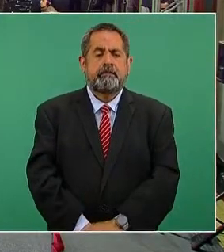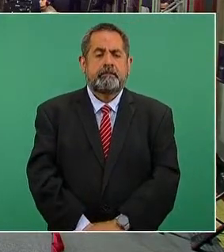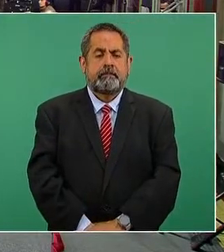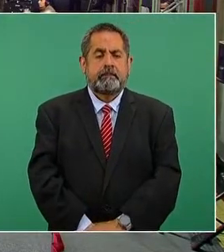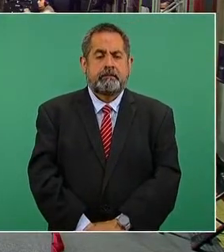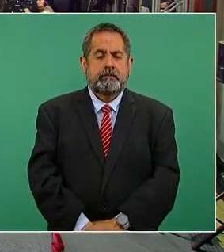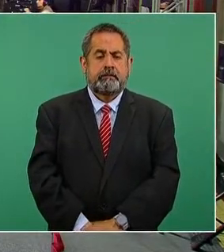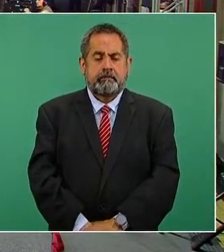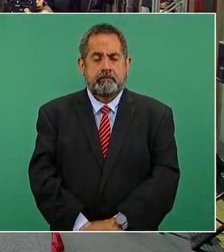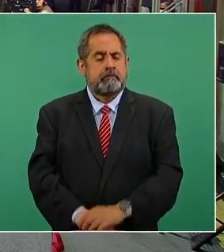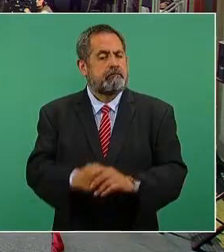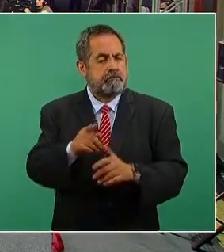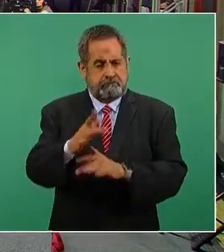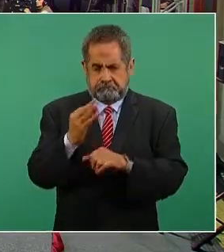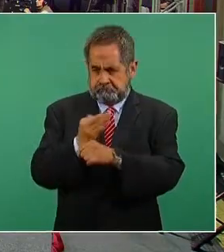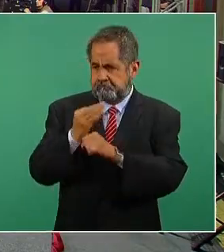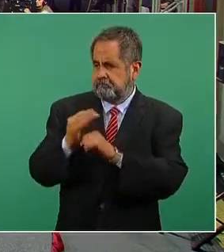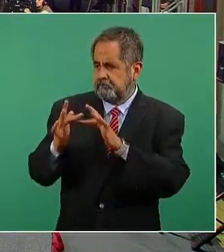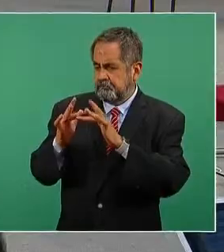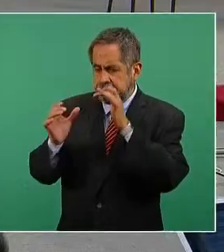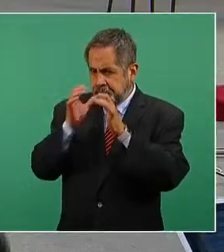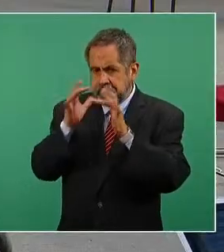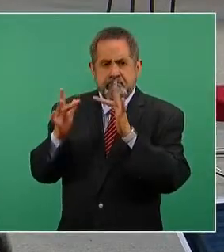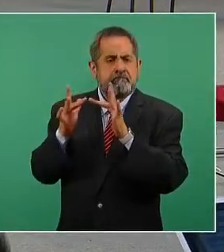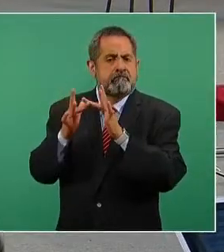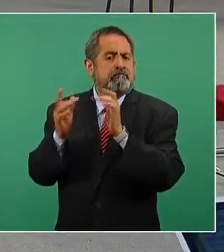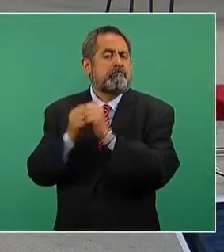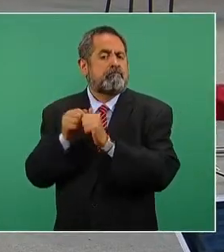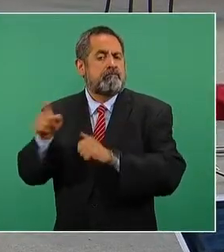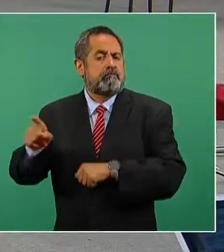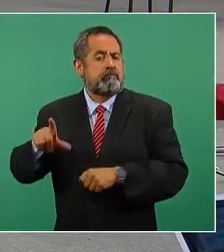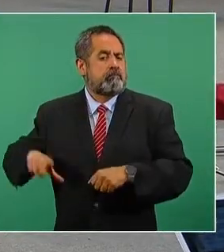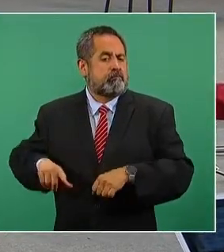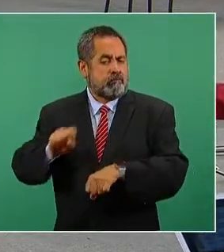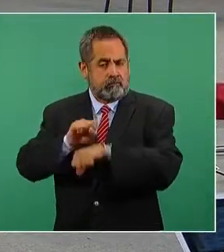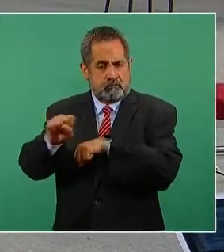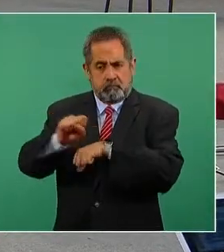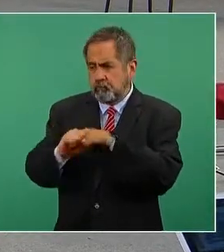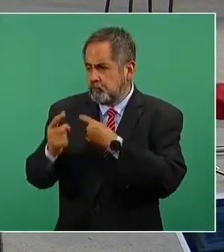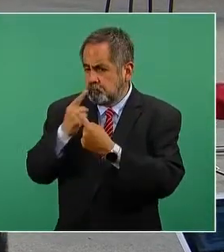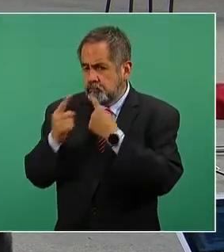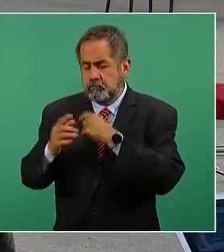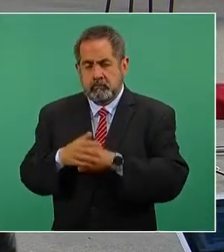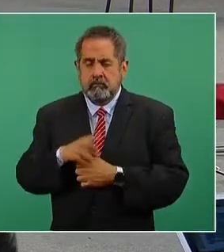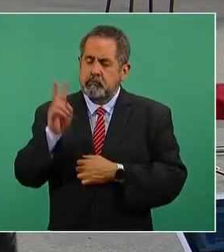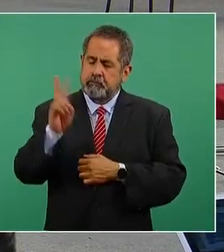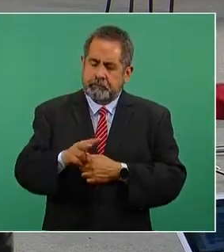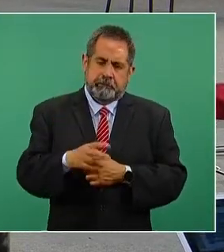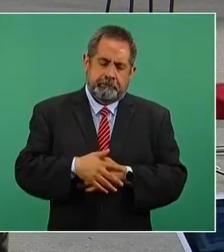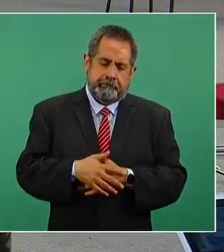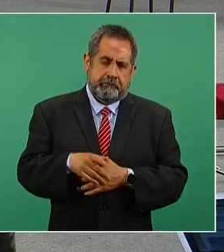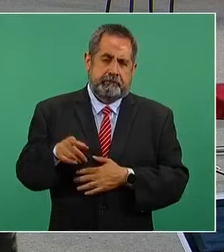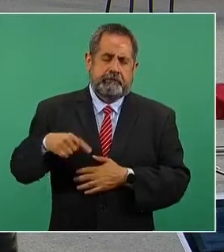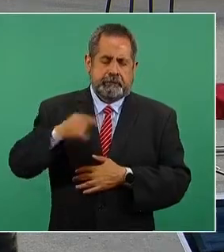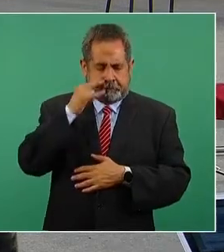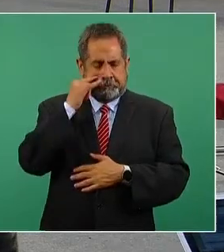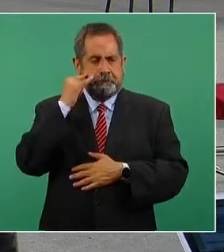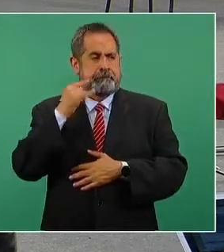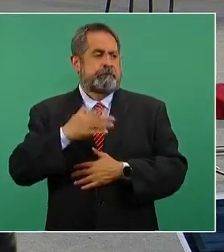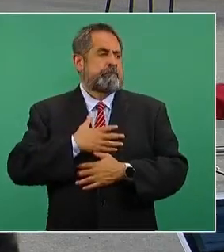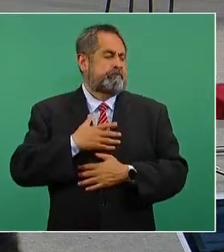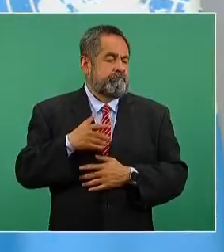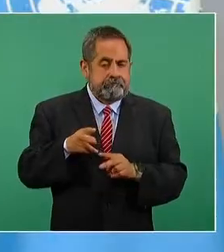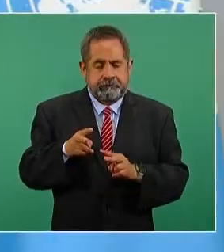Bueno, estamos en comunicación con el gobierno de El Salvador. Desde luego, esto ha causado indignación para todos los que hemos